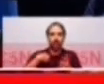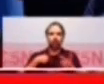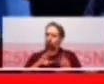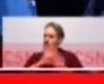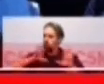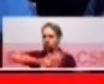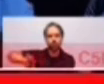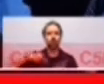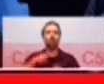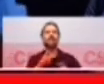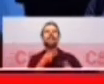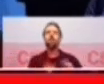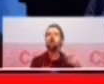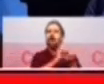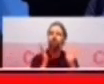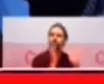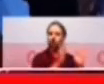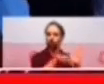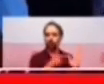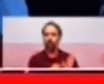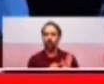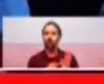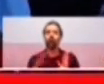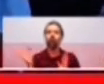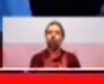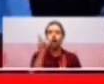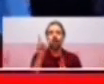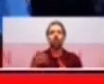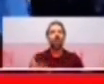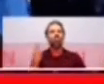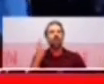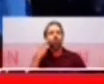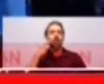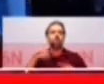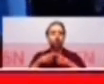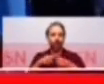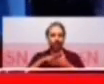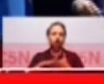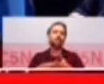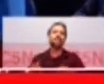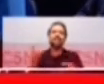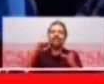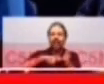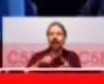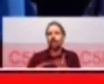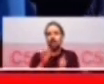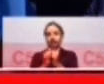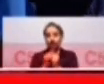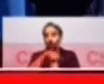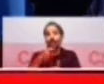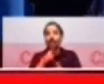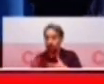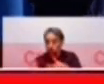Argentina no solamente es una diferencia fuerte en términos de la vivencia en términos de los Derechos a los que pueden Eh Eh Eh